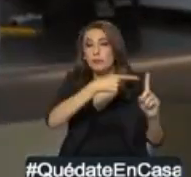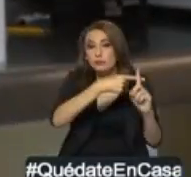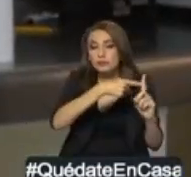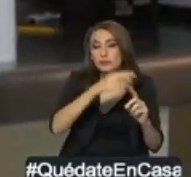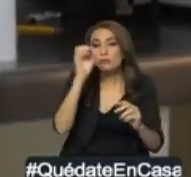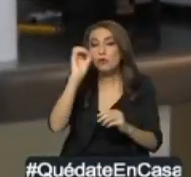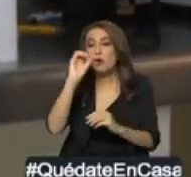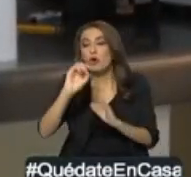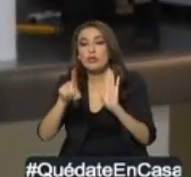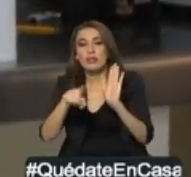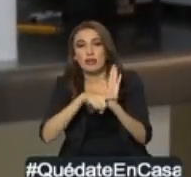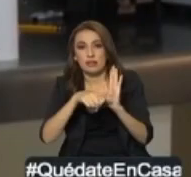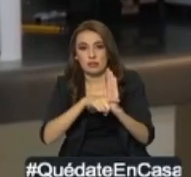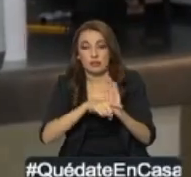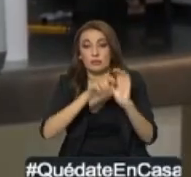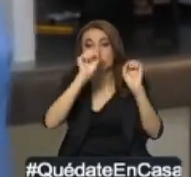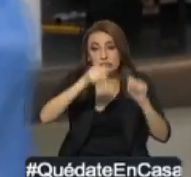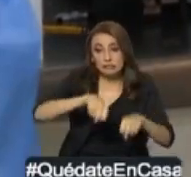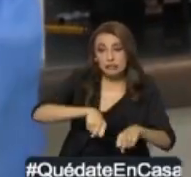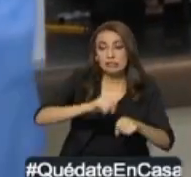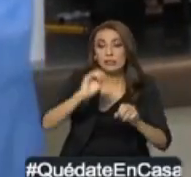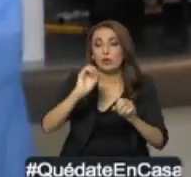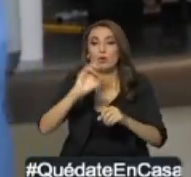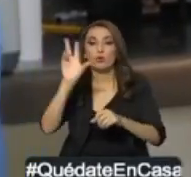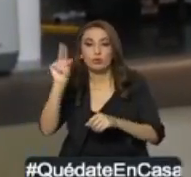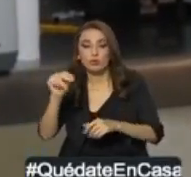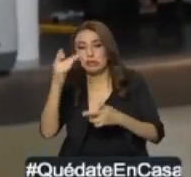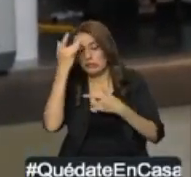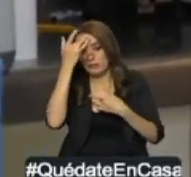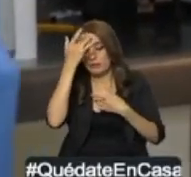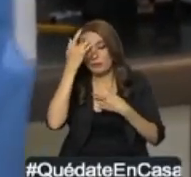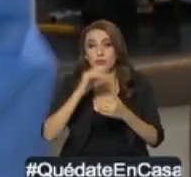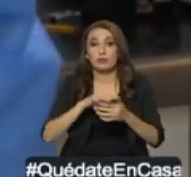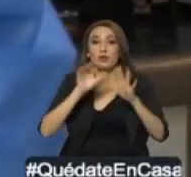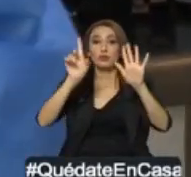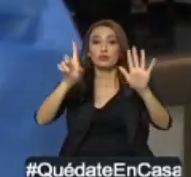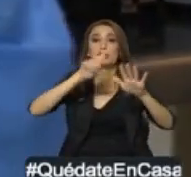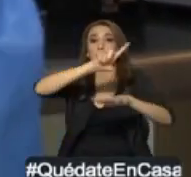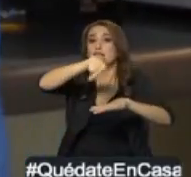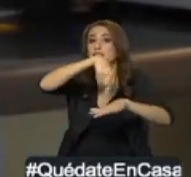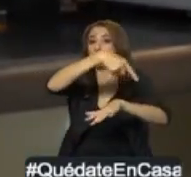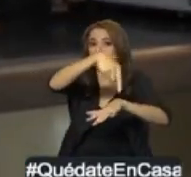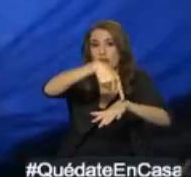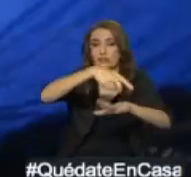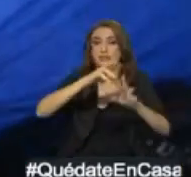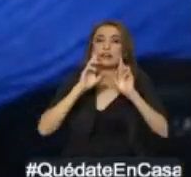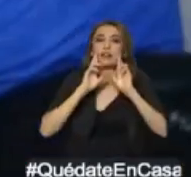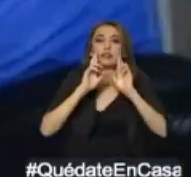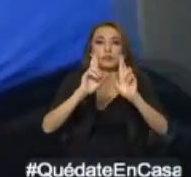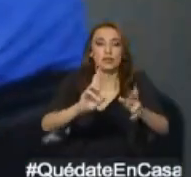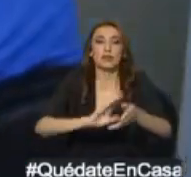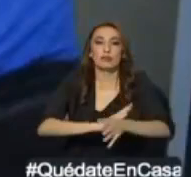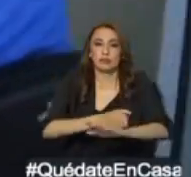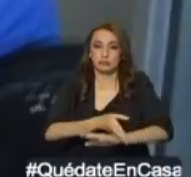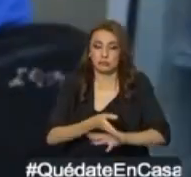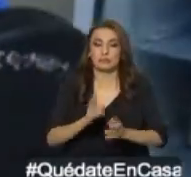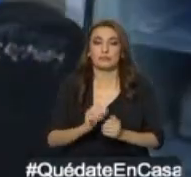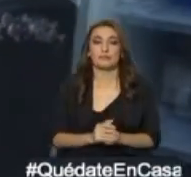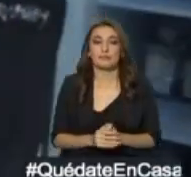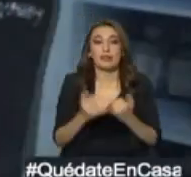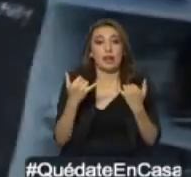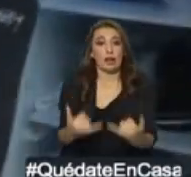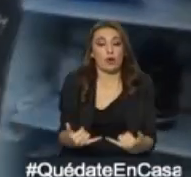no son rápidas se requiere de 4 a 6 horas para obtener los resultados y en este punto quiero